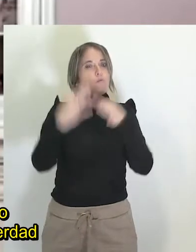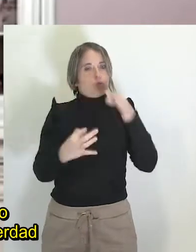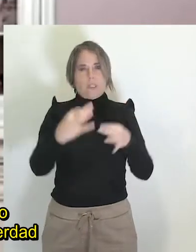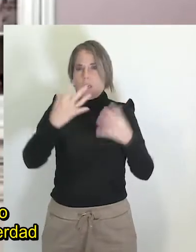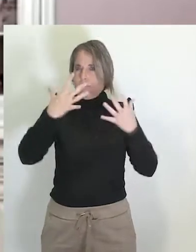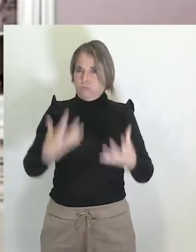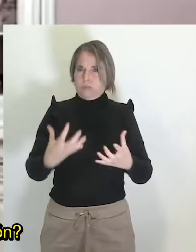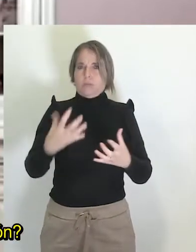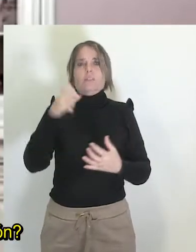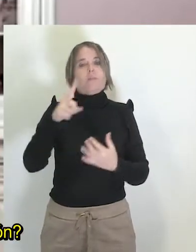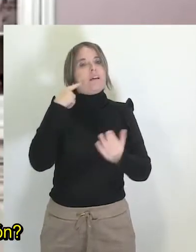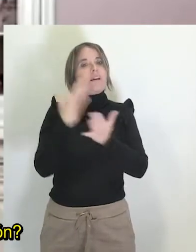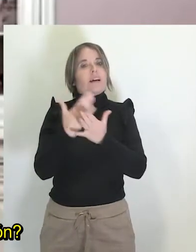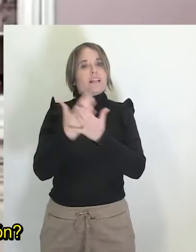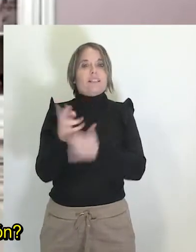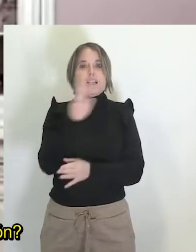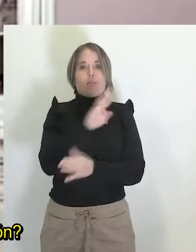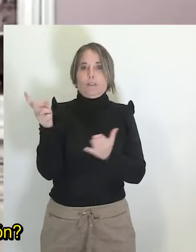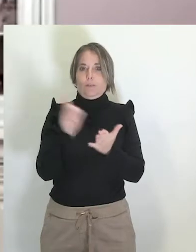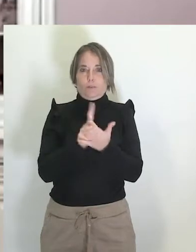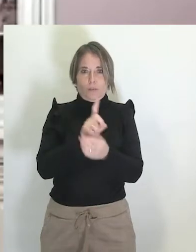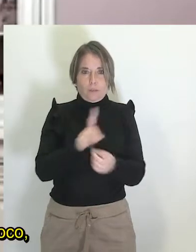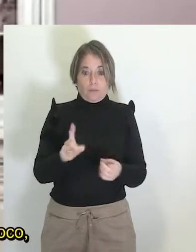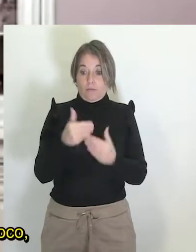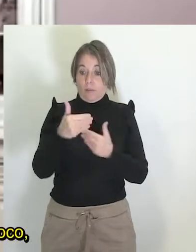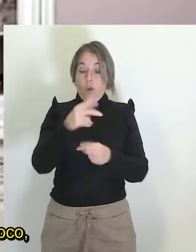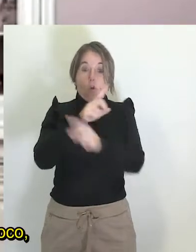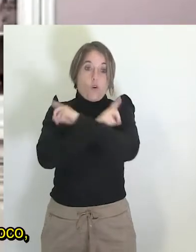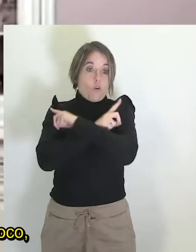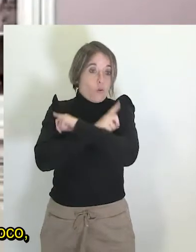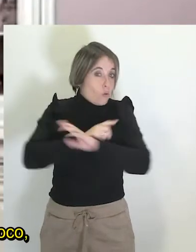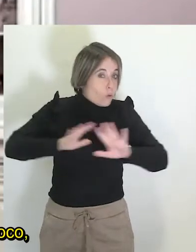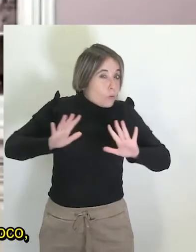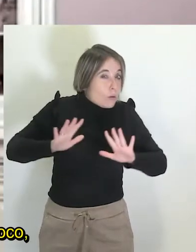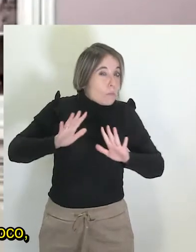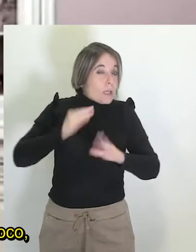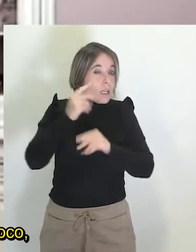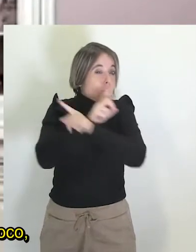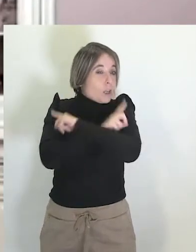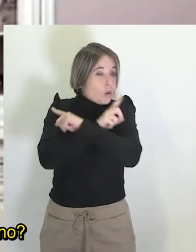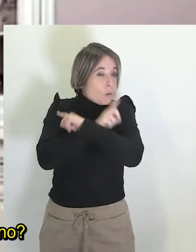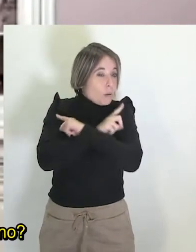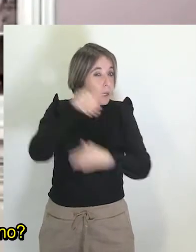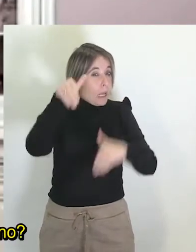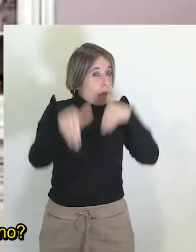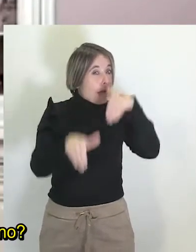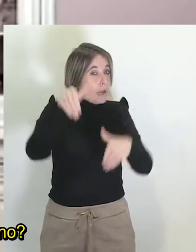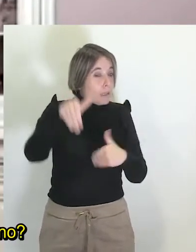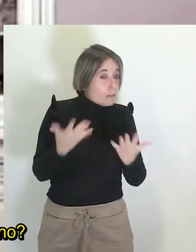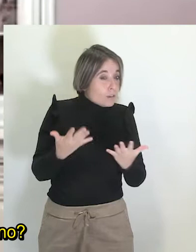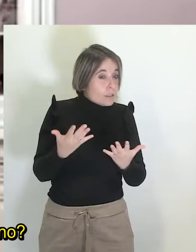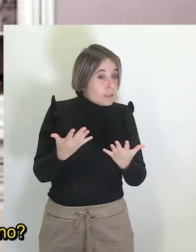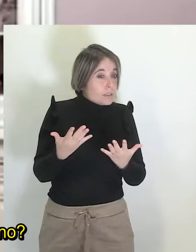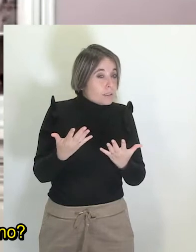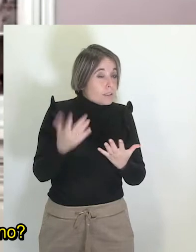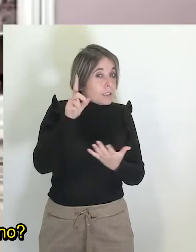justicia, de verdad y de garantías de no repetición? En noviembre deberían ser, ¿no? Si no me equivoco, así